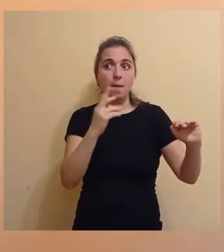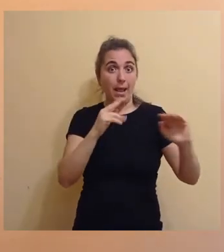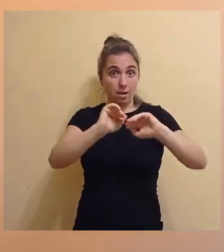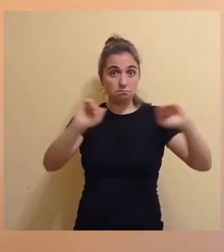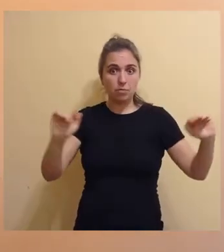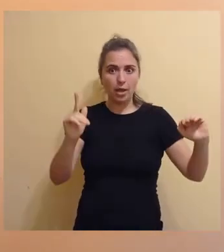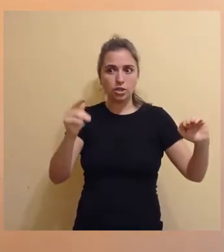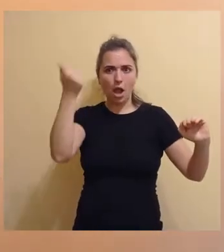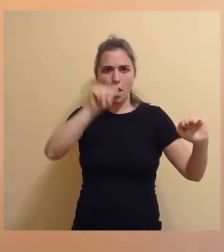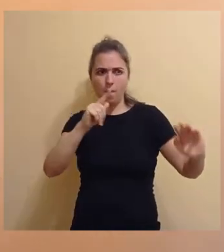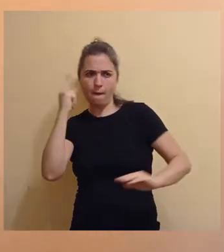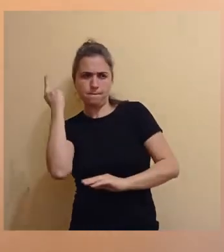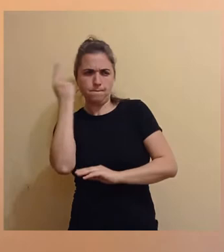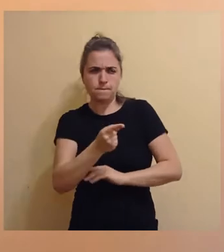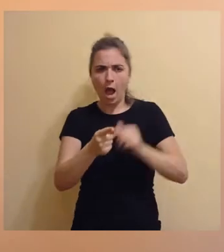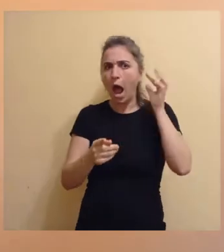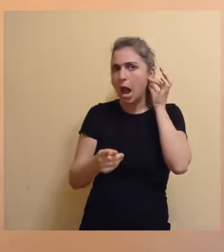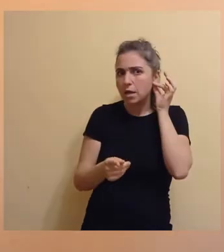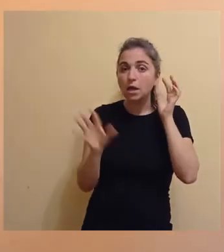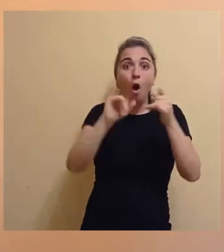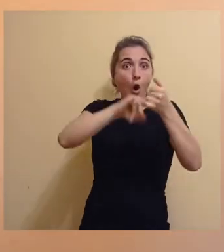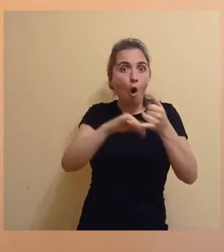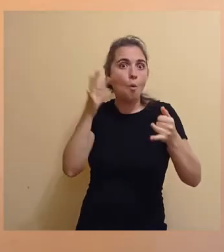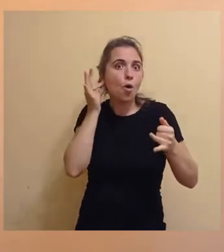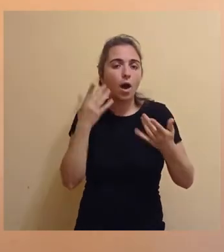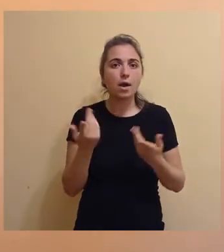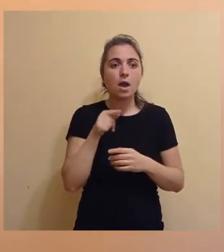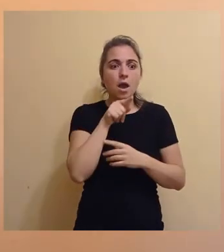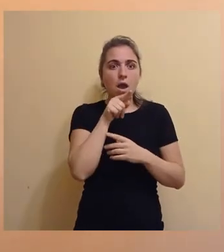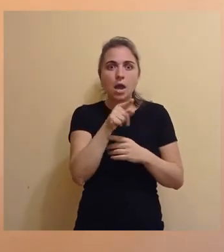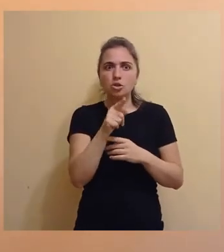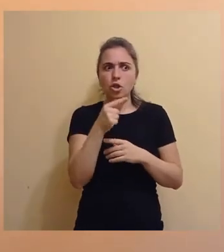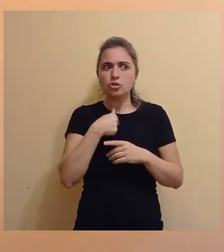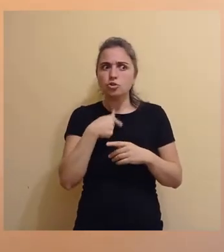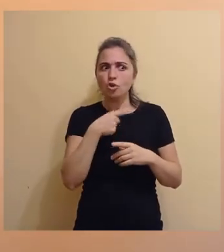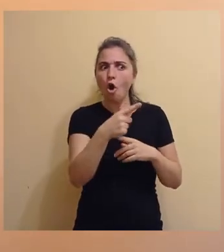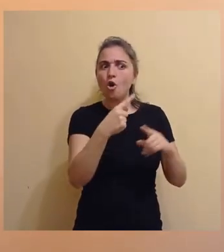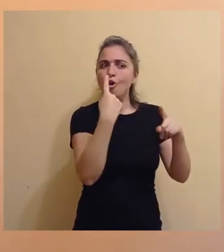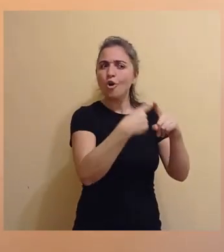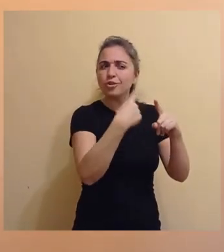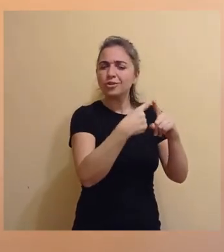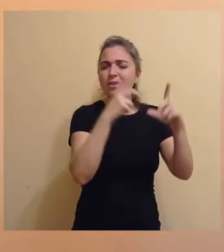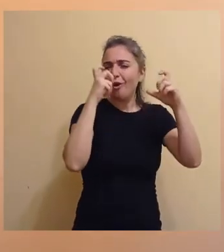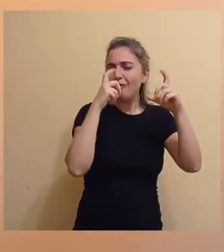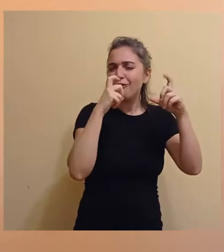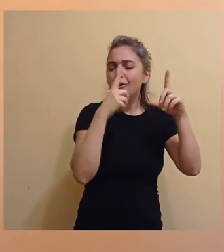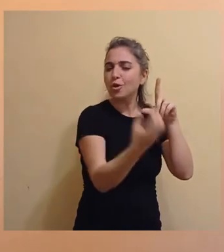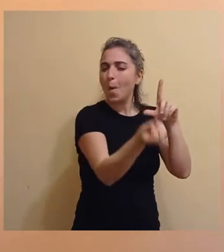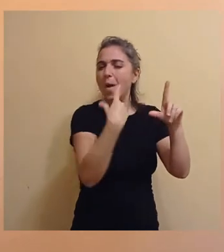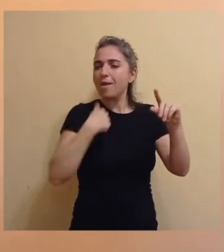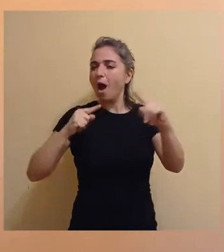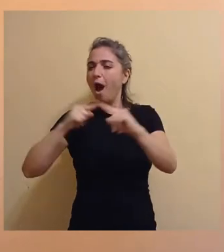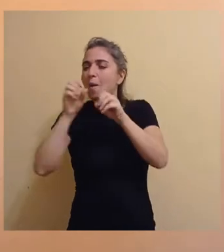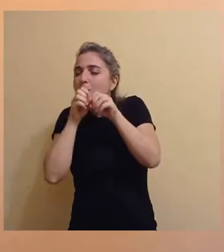o cuando se va a separar, pues el hombre amenaza a la chica o a la mujer con publicar ese contenido sexual que